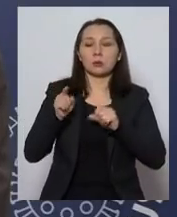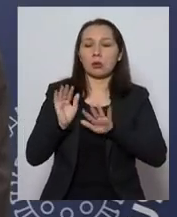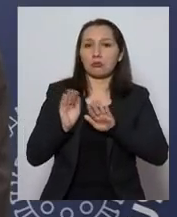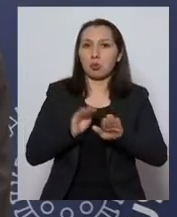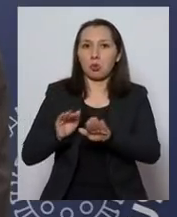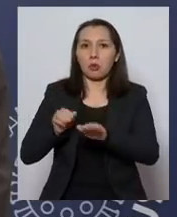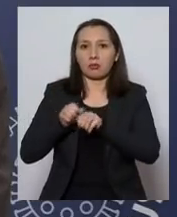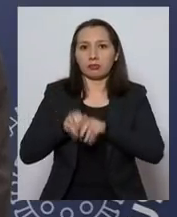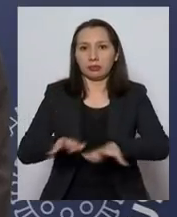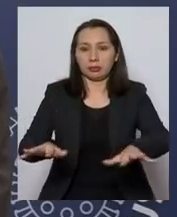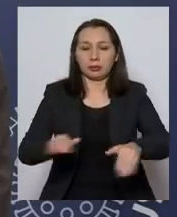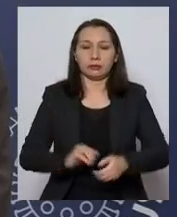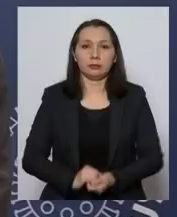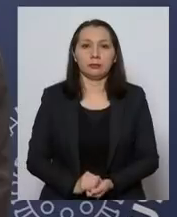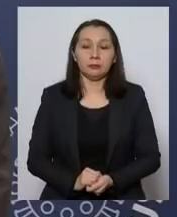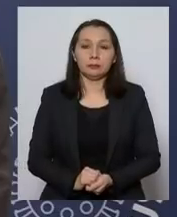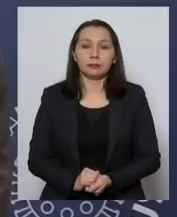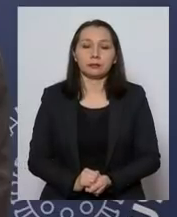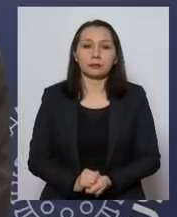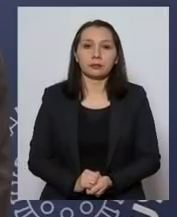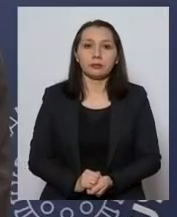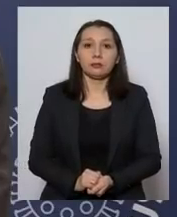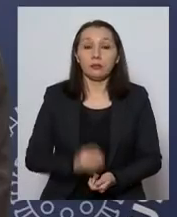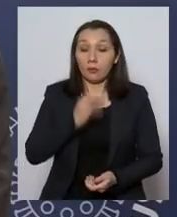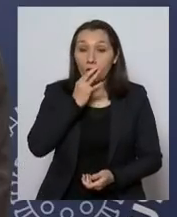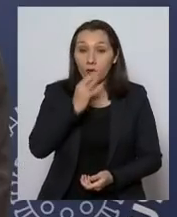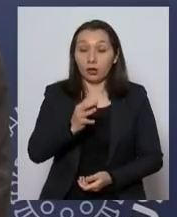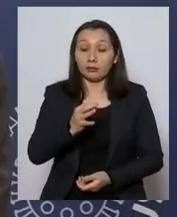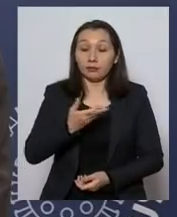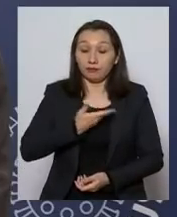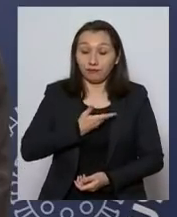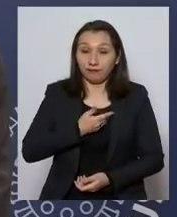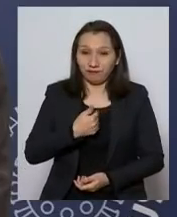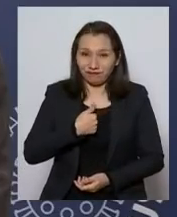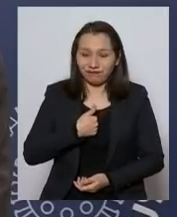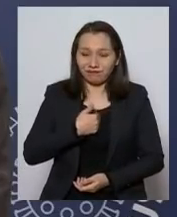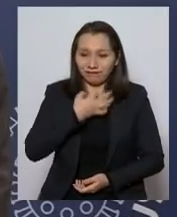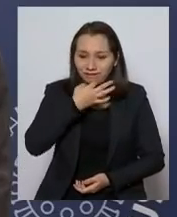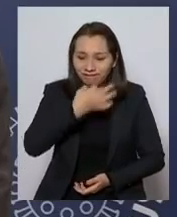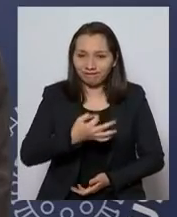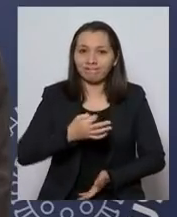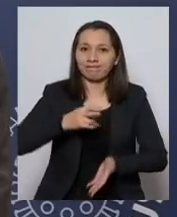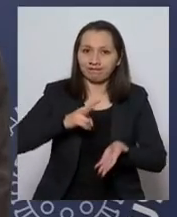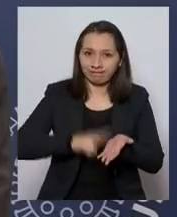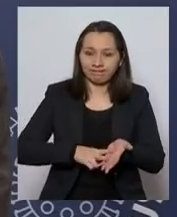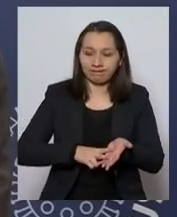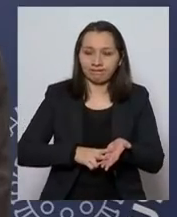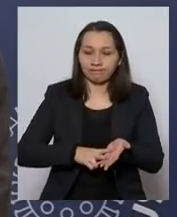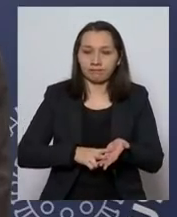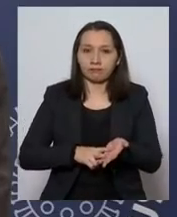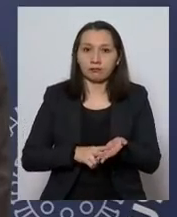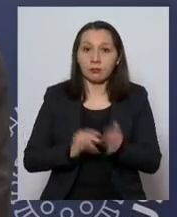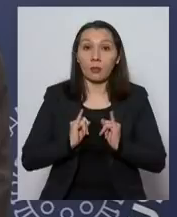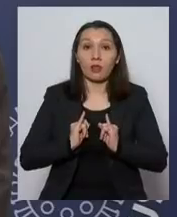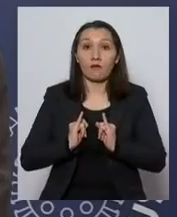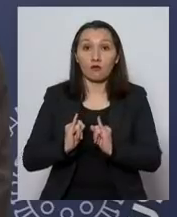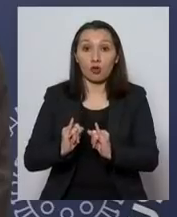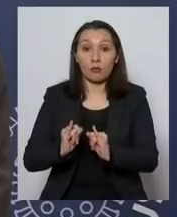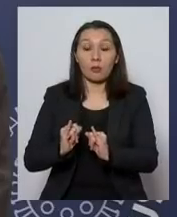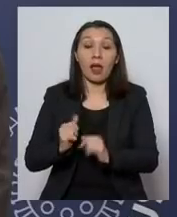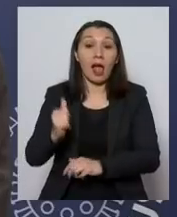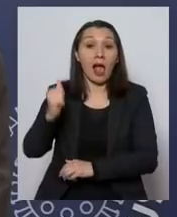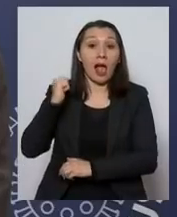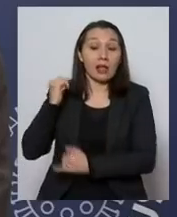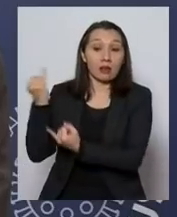pandemia. Tengo que reconocer que la información que